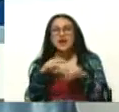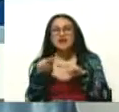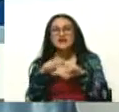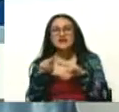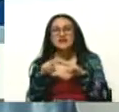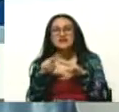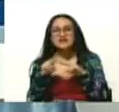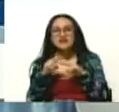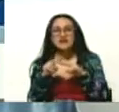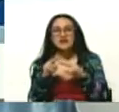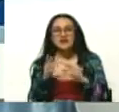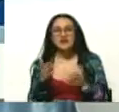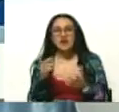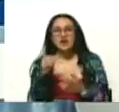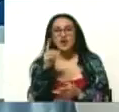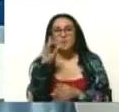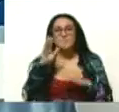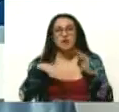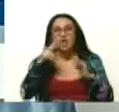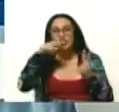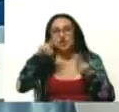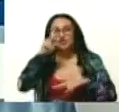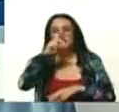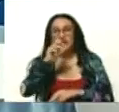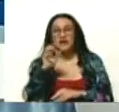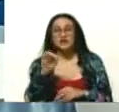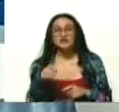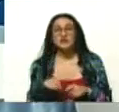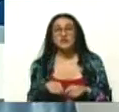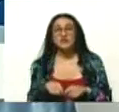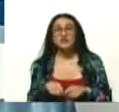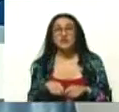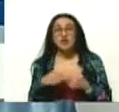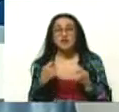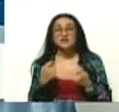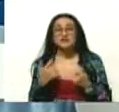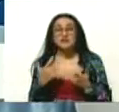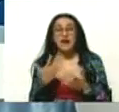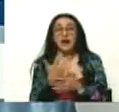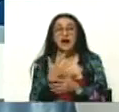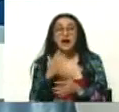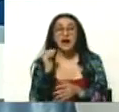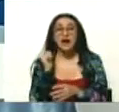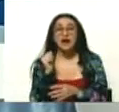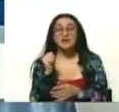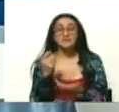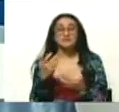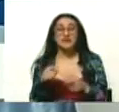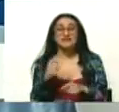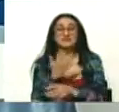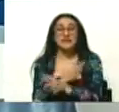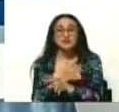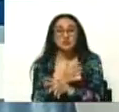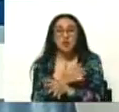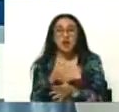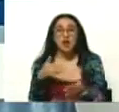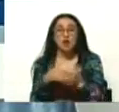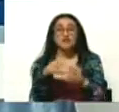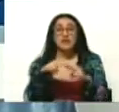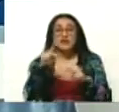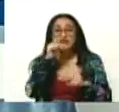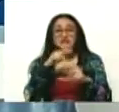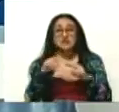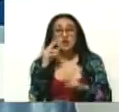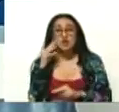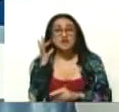Obviamente preocupados por la violencia, por la agresión sexual que se comete contra niños, niñas